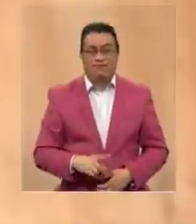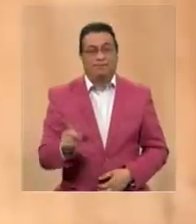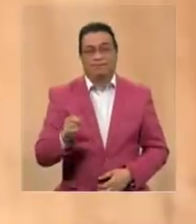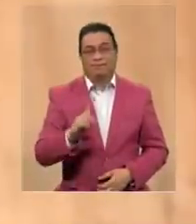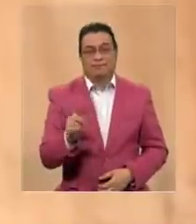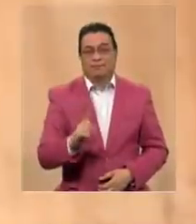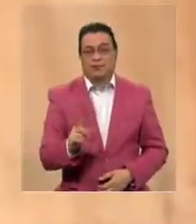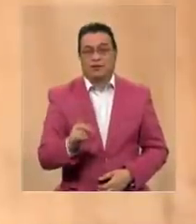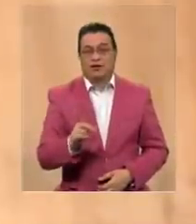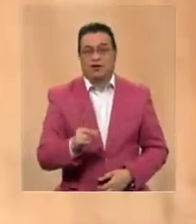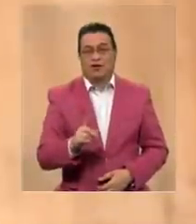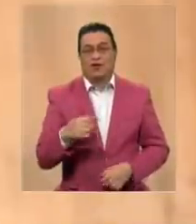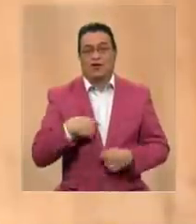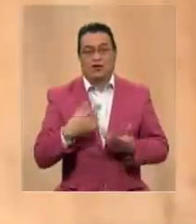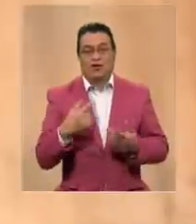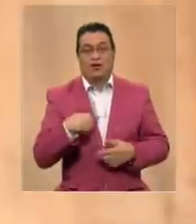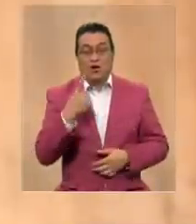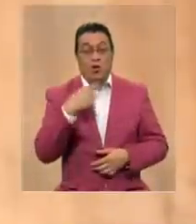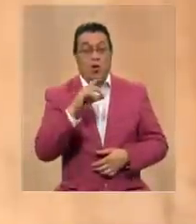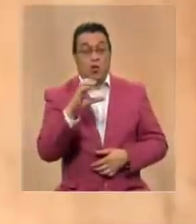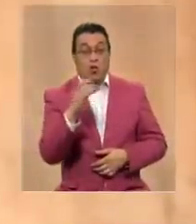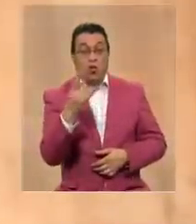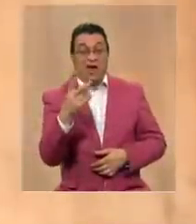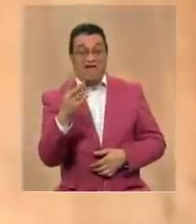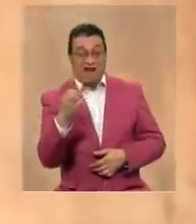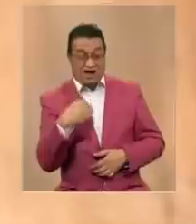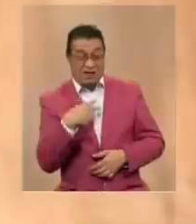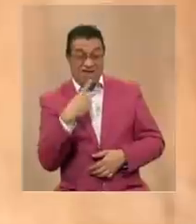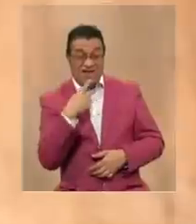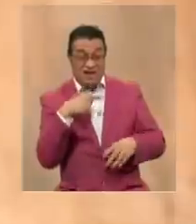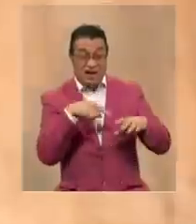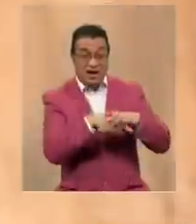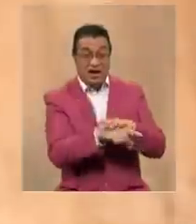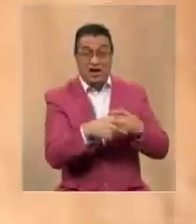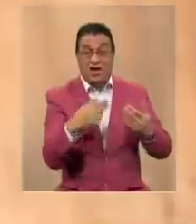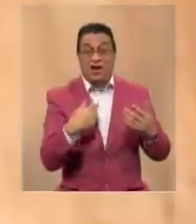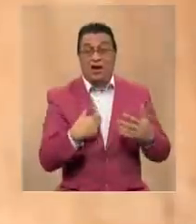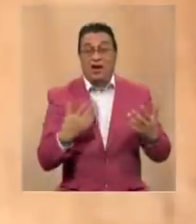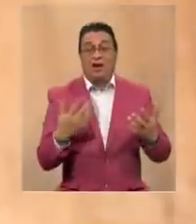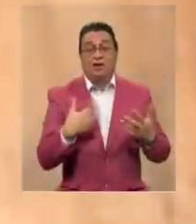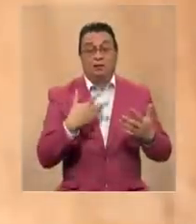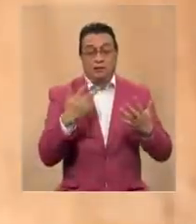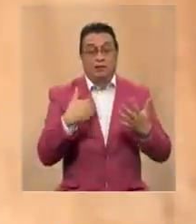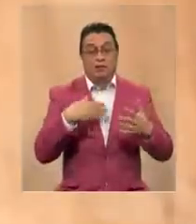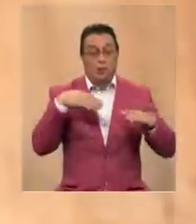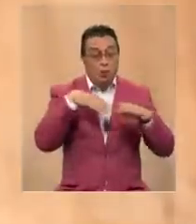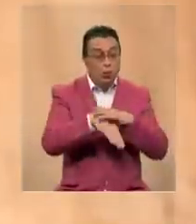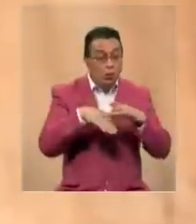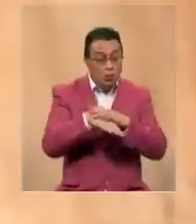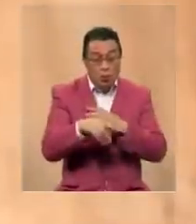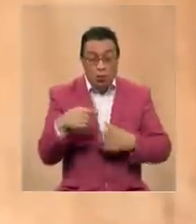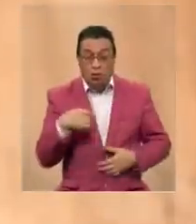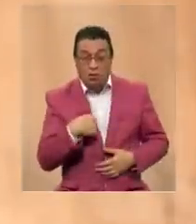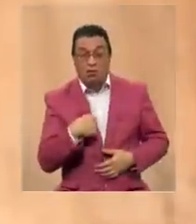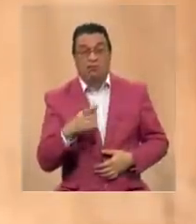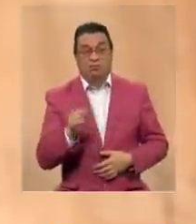y no tengo precisamente una cueva para estarme escondiendo